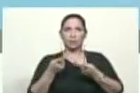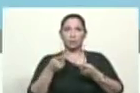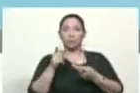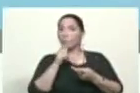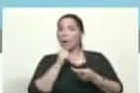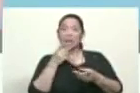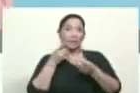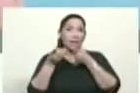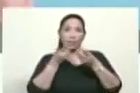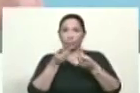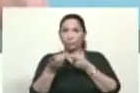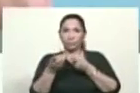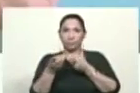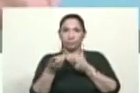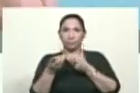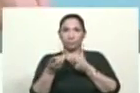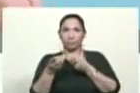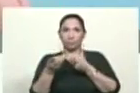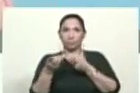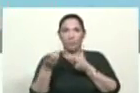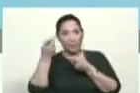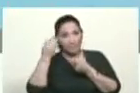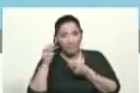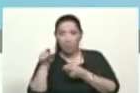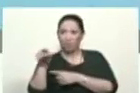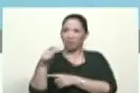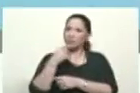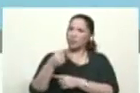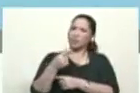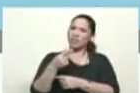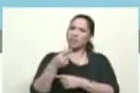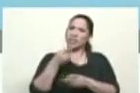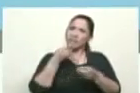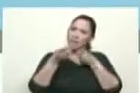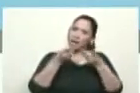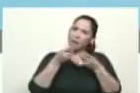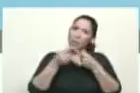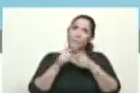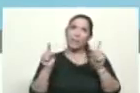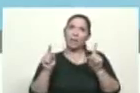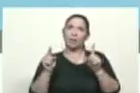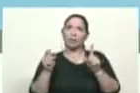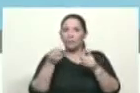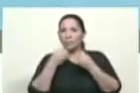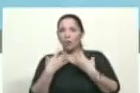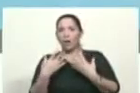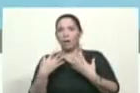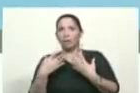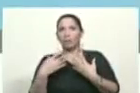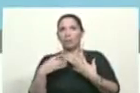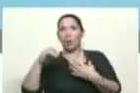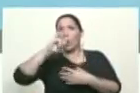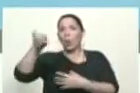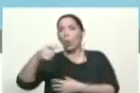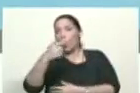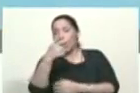diálogo. Por eso dicen diálogo, pero apenas... Bueno, el señor Guaidó ya dijo que no había